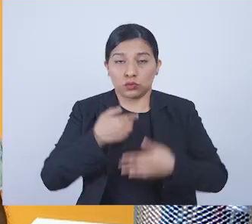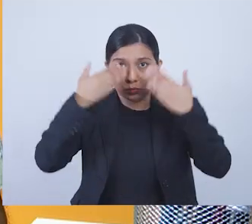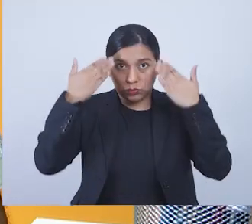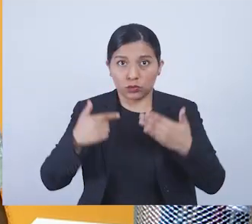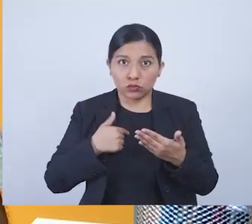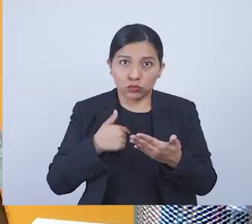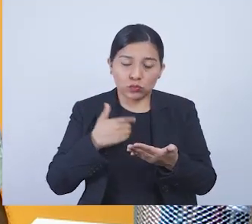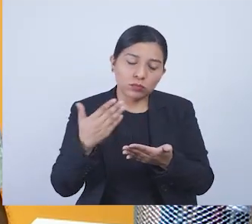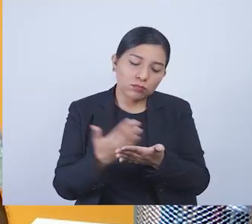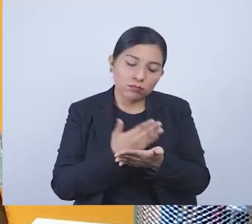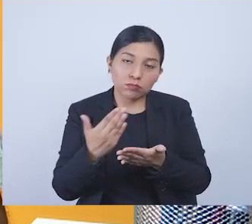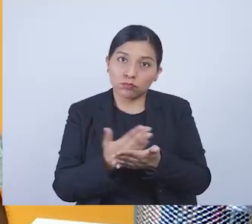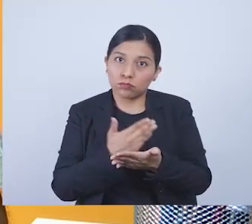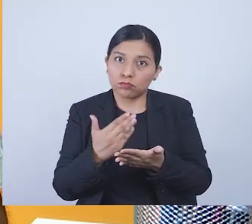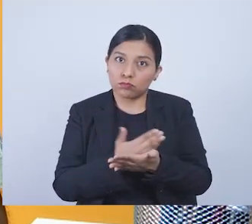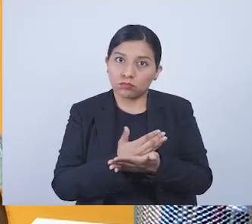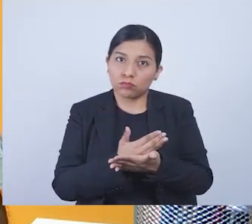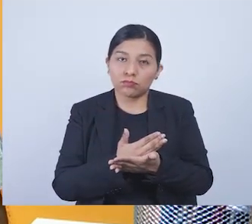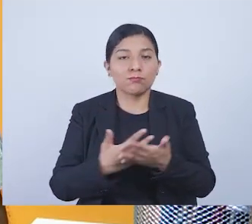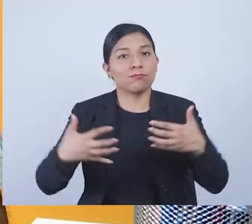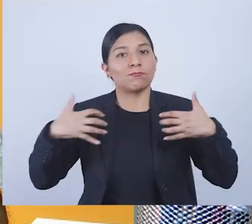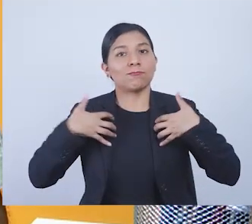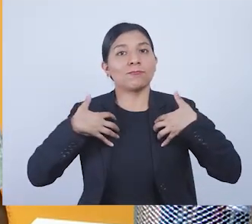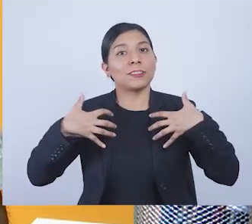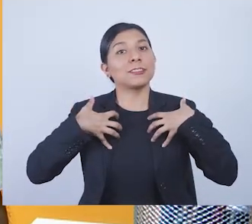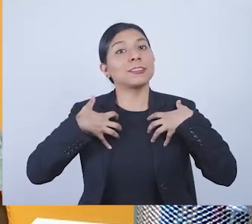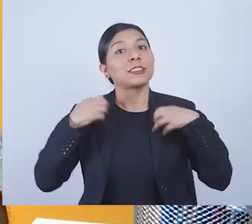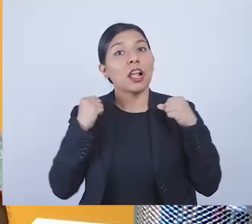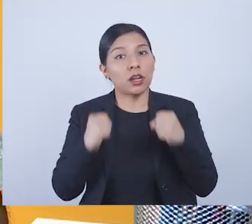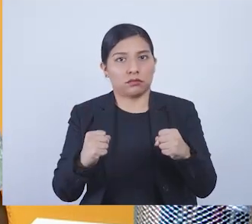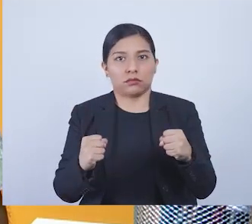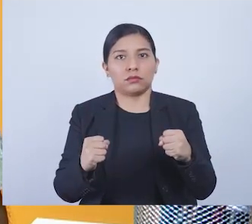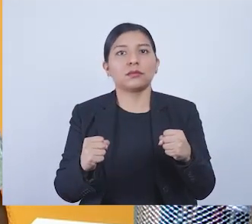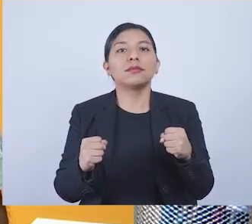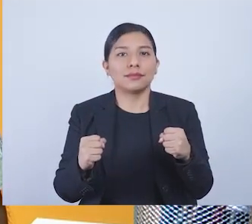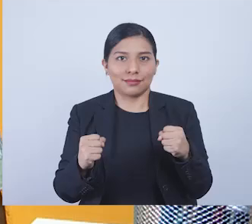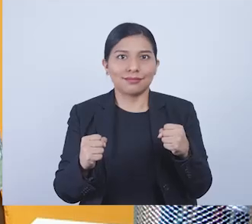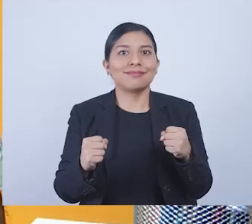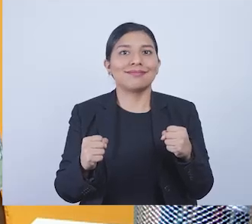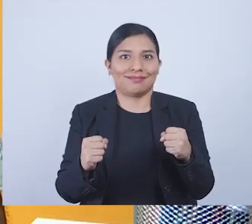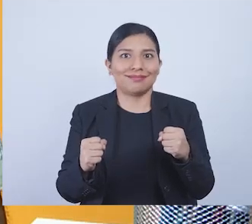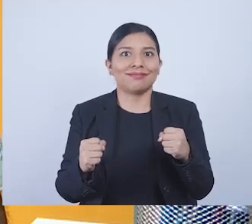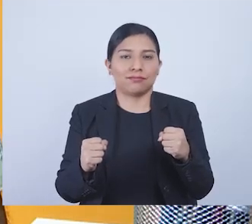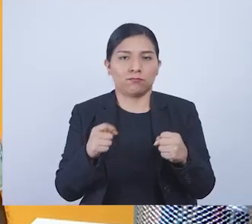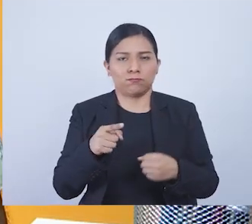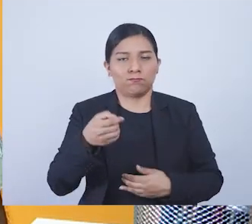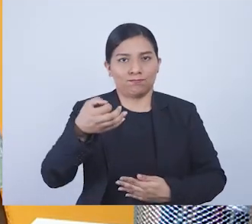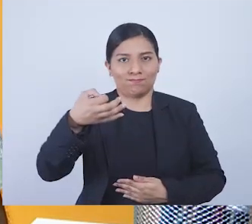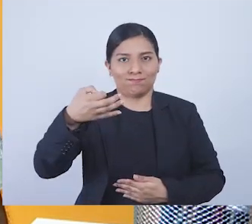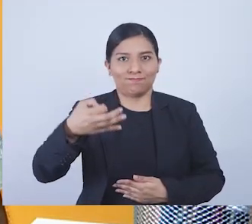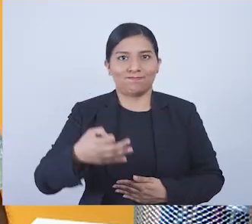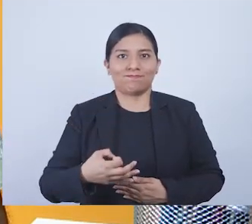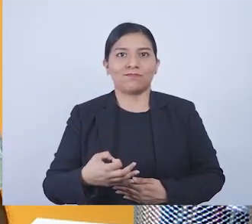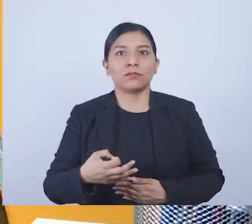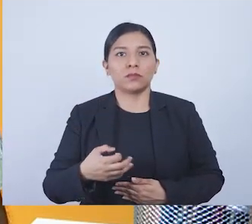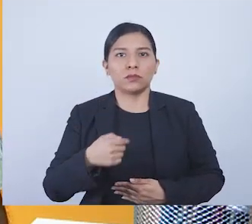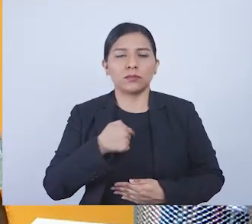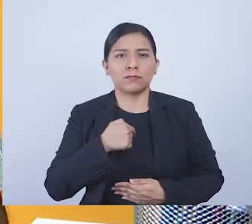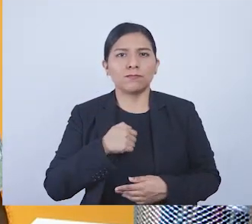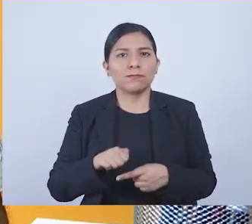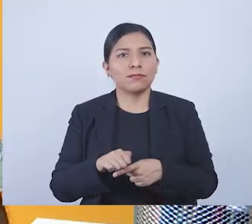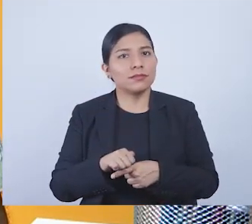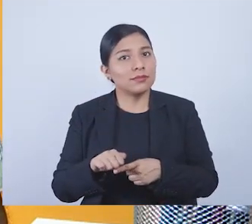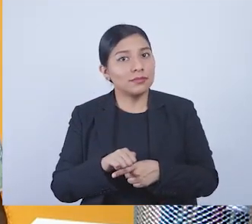estudio por un estilo de vida saludable, quedamos en una cuestión disciplinaria de que vamos a